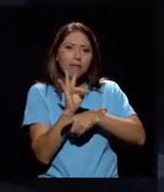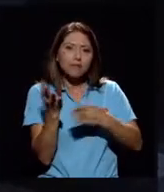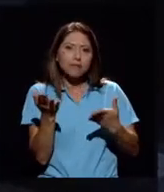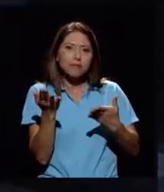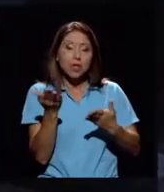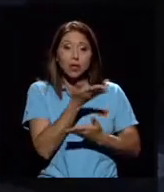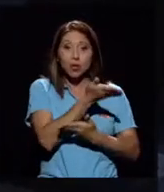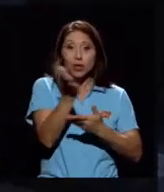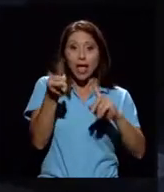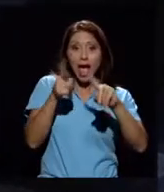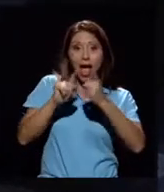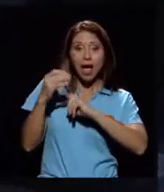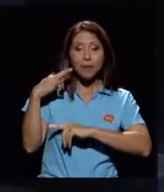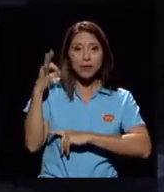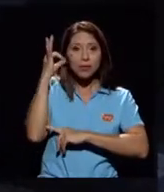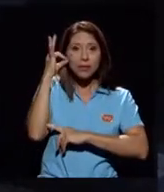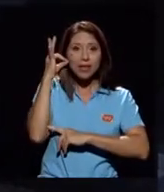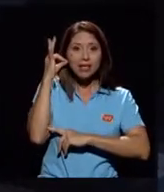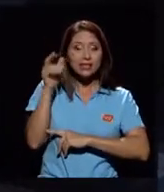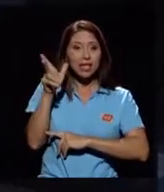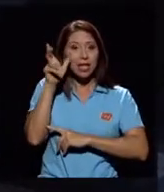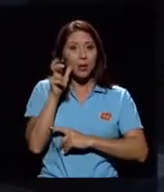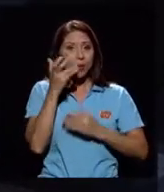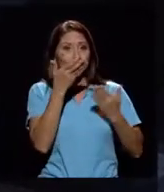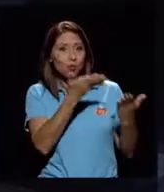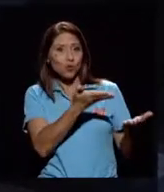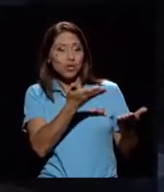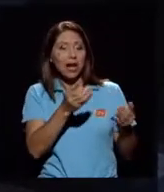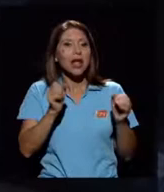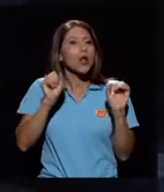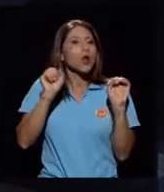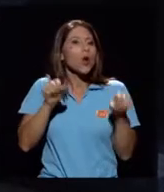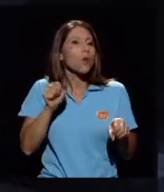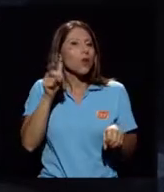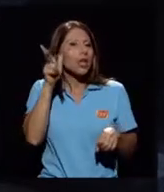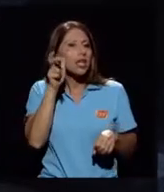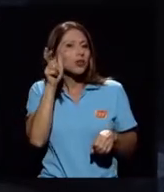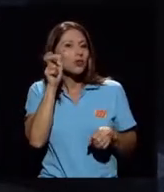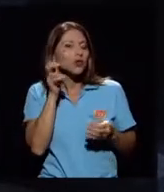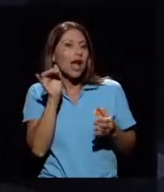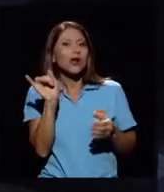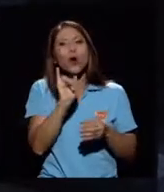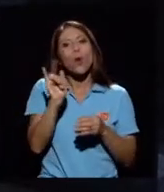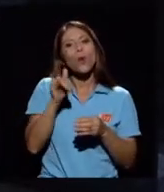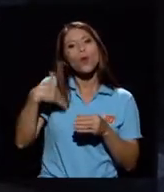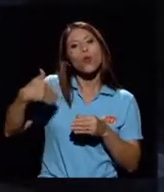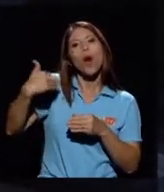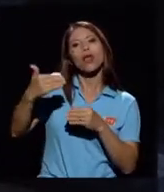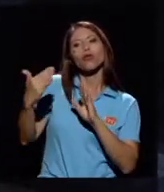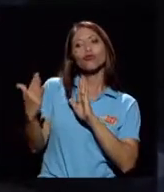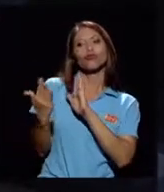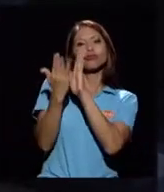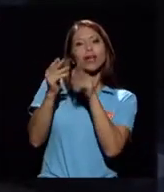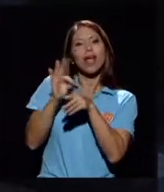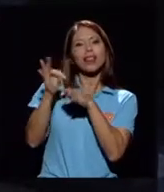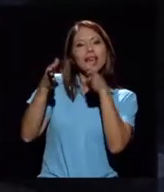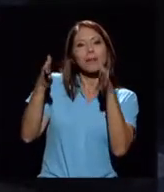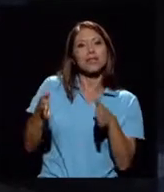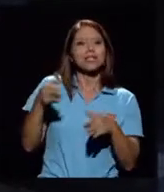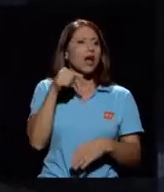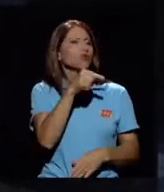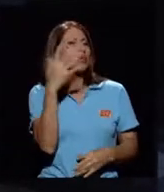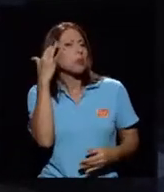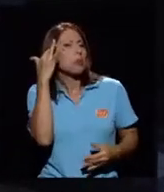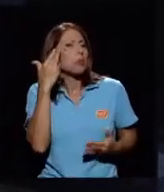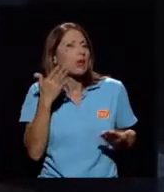lo escuchan no podían escuchar cómo los escuchar no podría escuchar el terapista que le preocupaban francisco bueno en primer